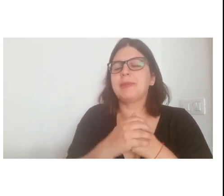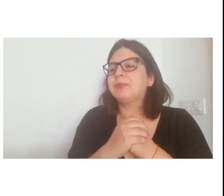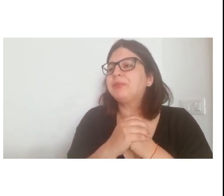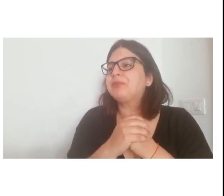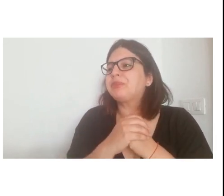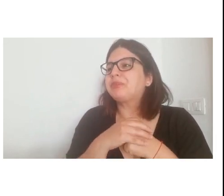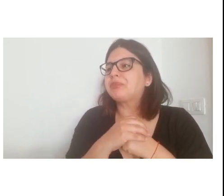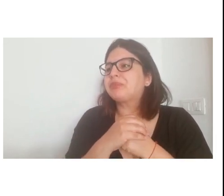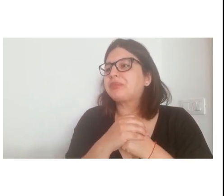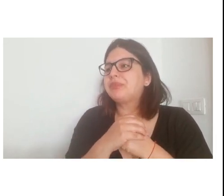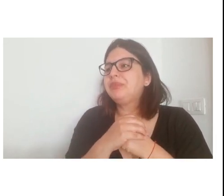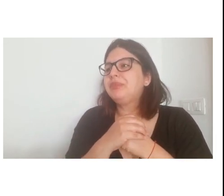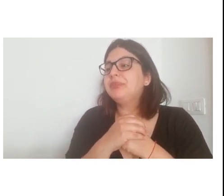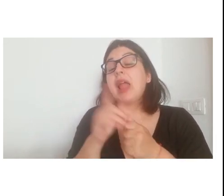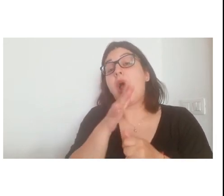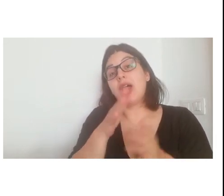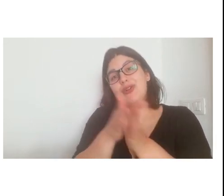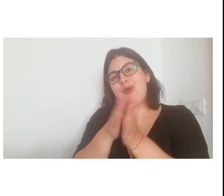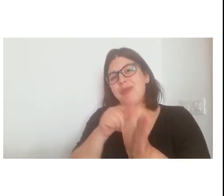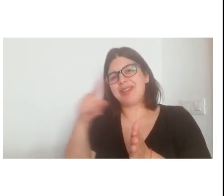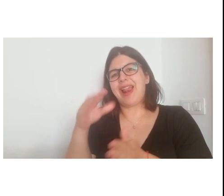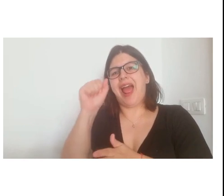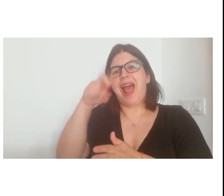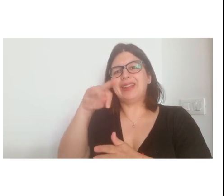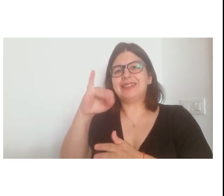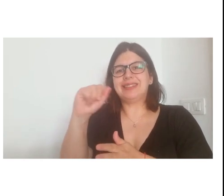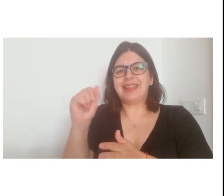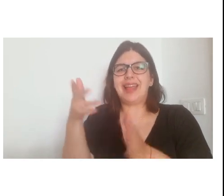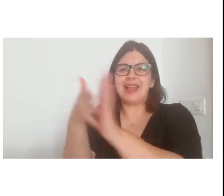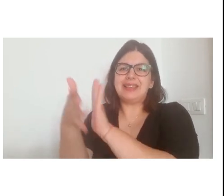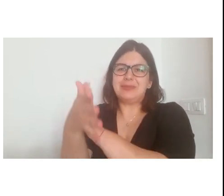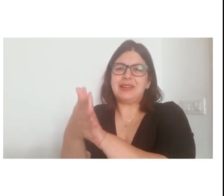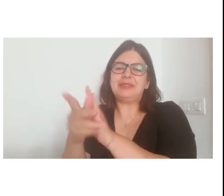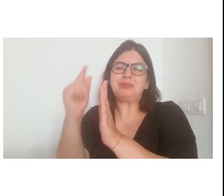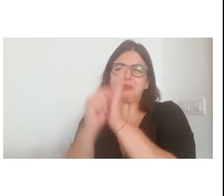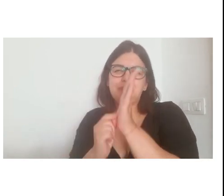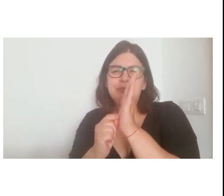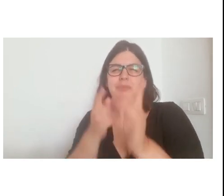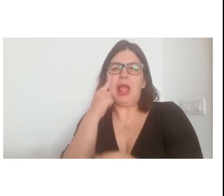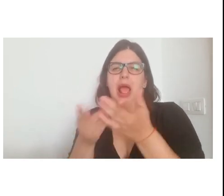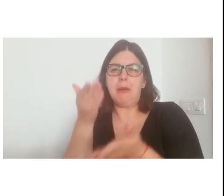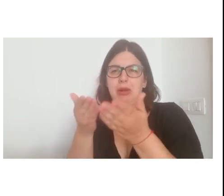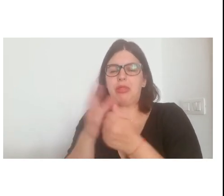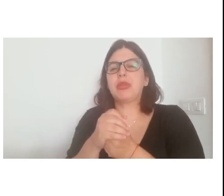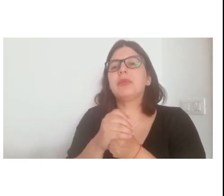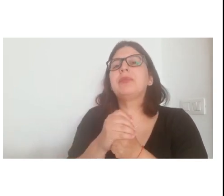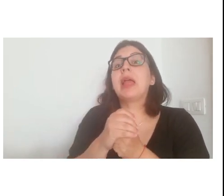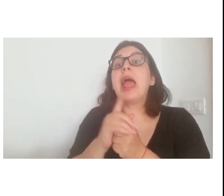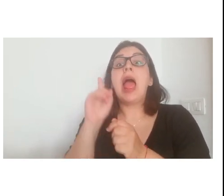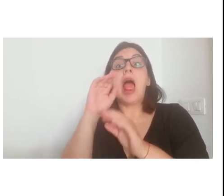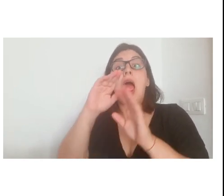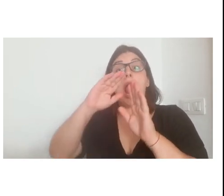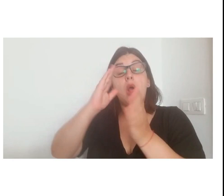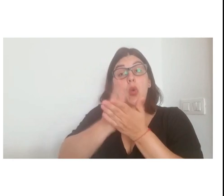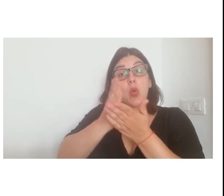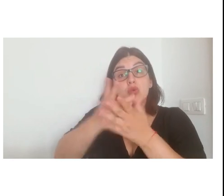e a tía vai seguir cos criterios de evaluación e promoción. Un equipo avaliador